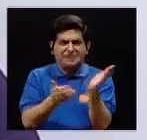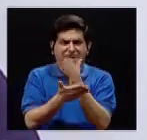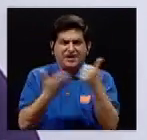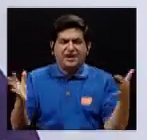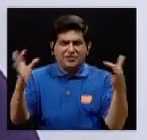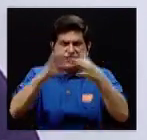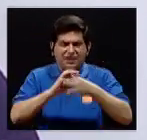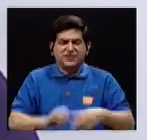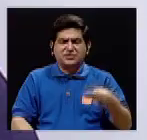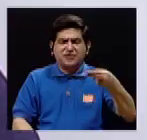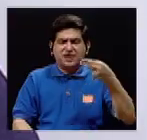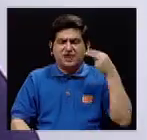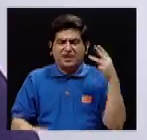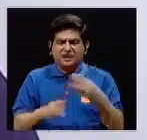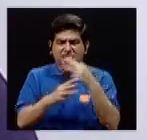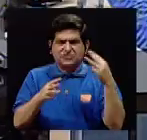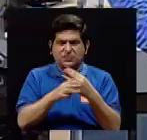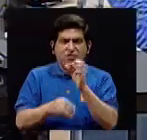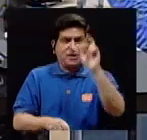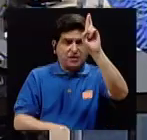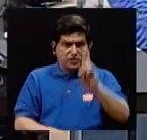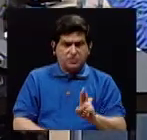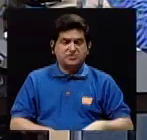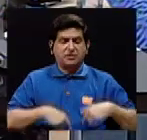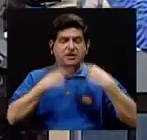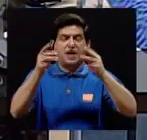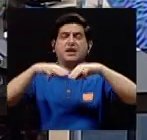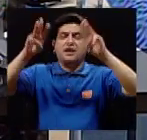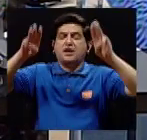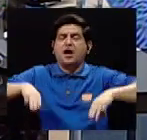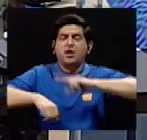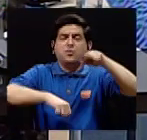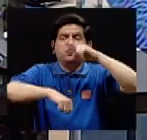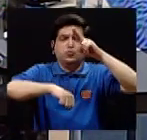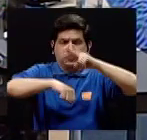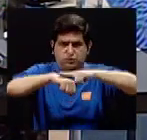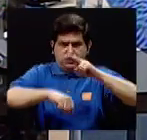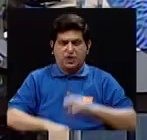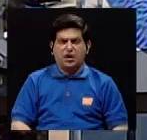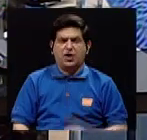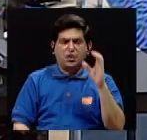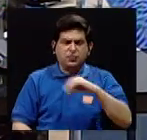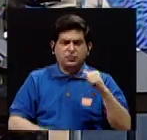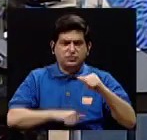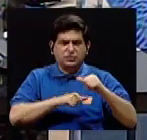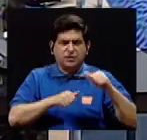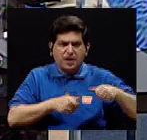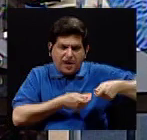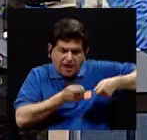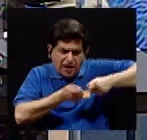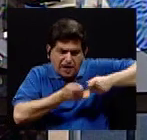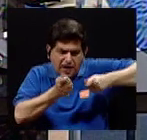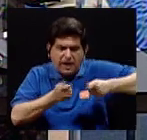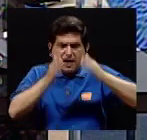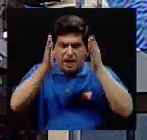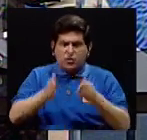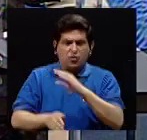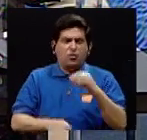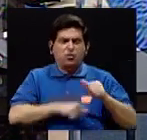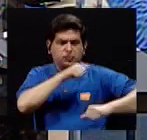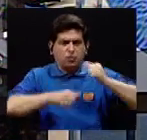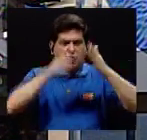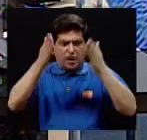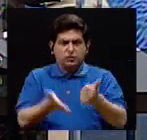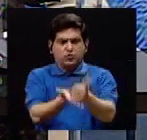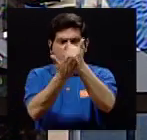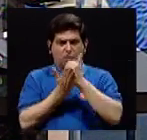historia de la matemática tica en Costa Rica Entonces nos fuimos al Museo Nacional A buscar unas arqueólogas o antropólogas que nos pudieran